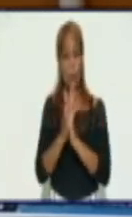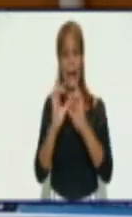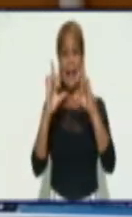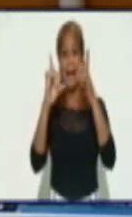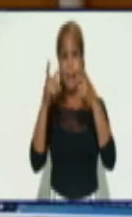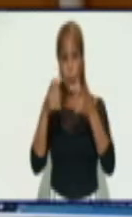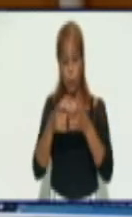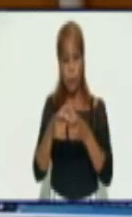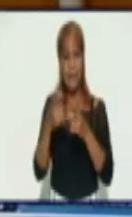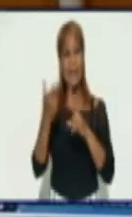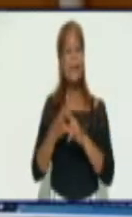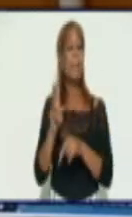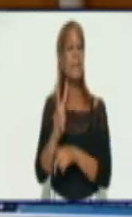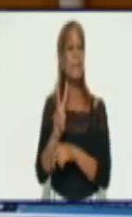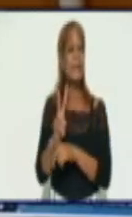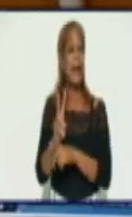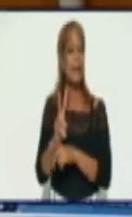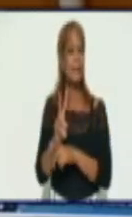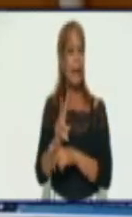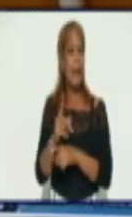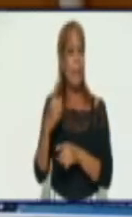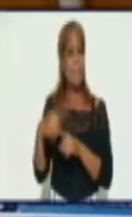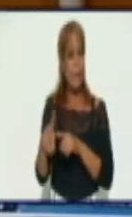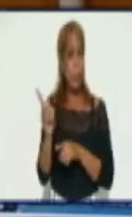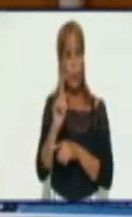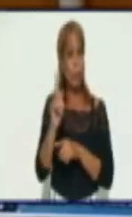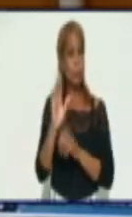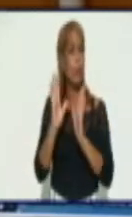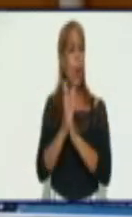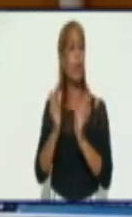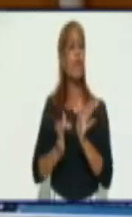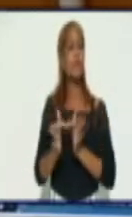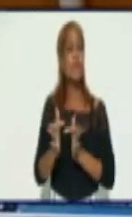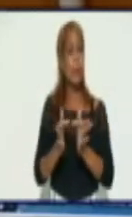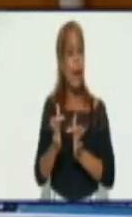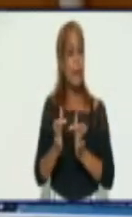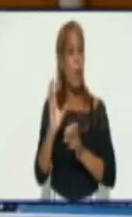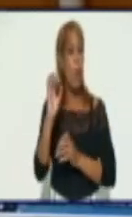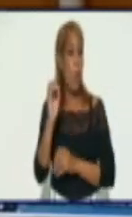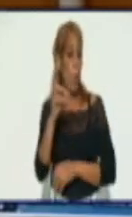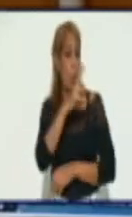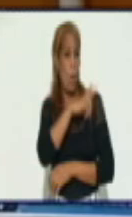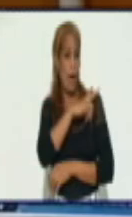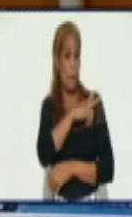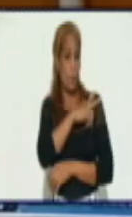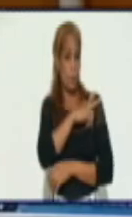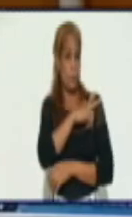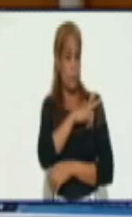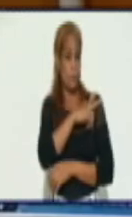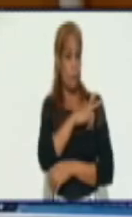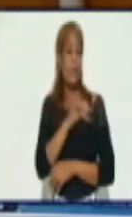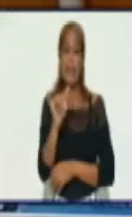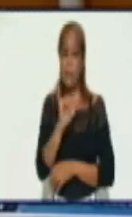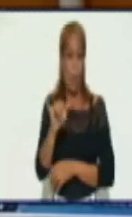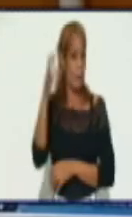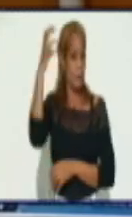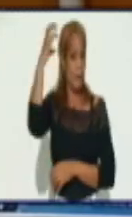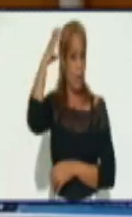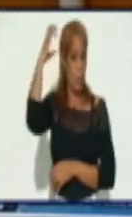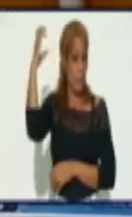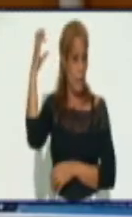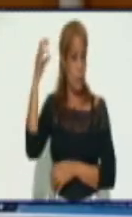máxima elección del partido sí pero no todos los funcionarios y cuadros igual del gobierno las